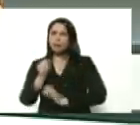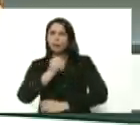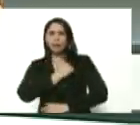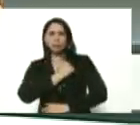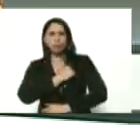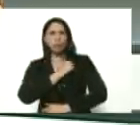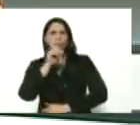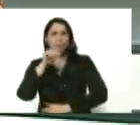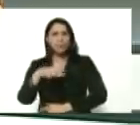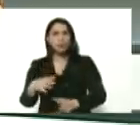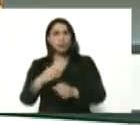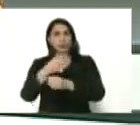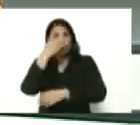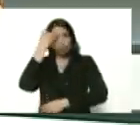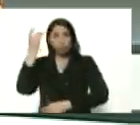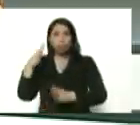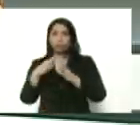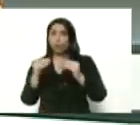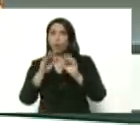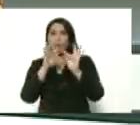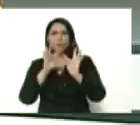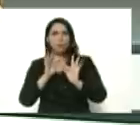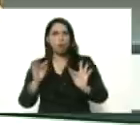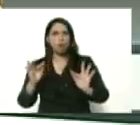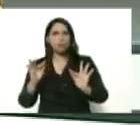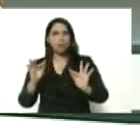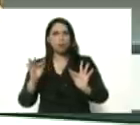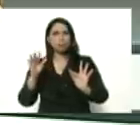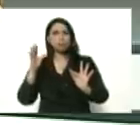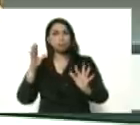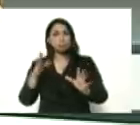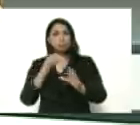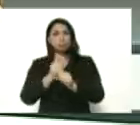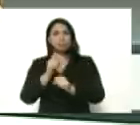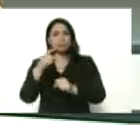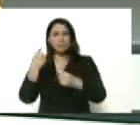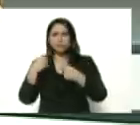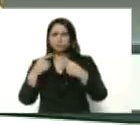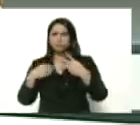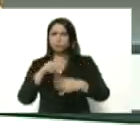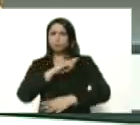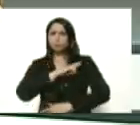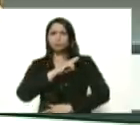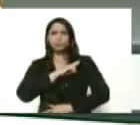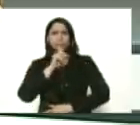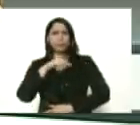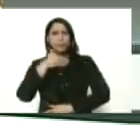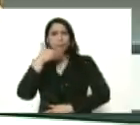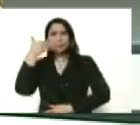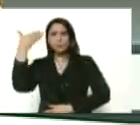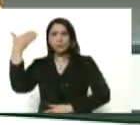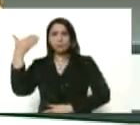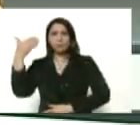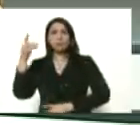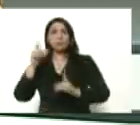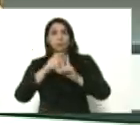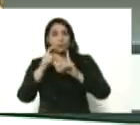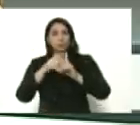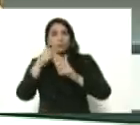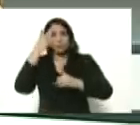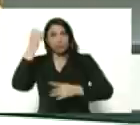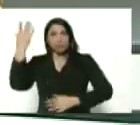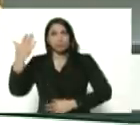a los creyentes en todas las formas de creencia, a los judíos, a los musulmanes que están en Ramadán. Es palabra de Dios.